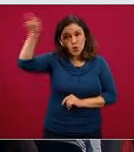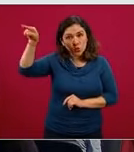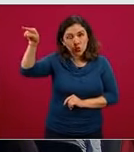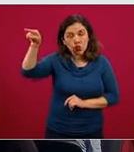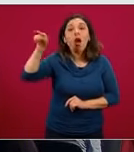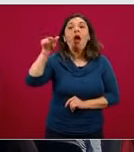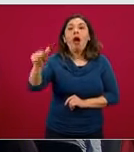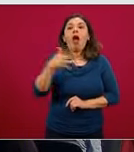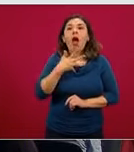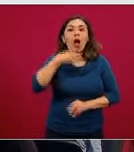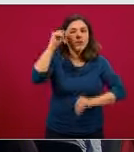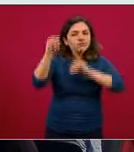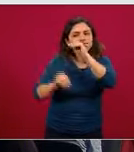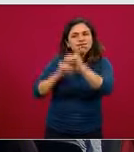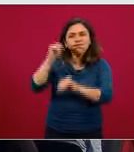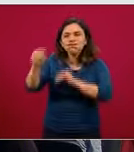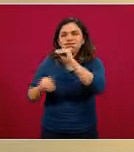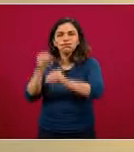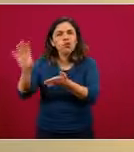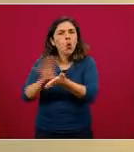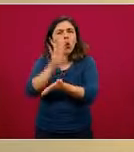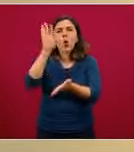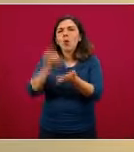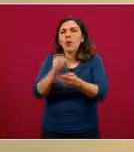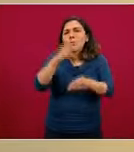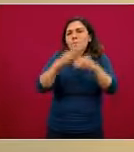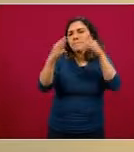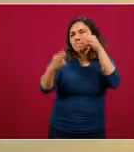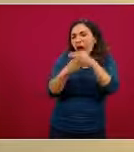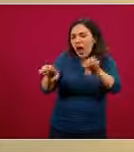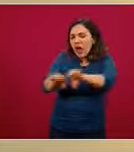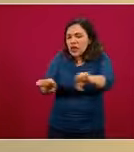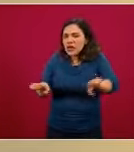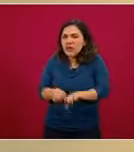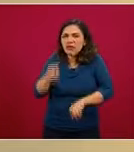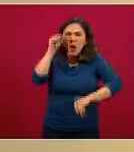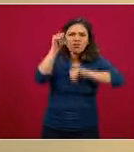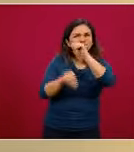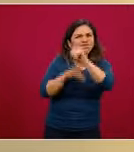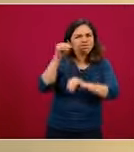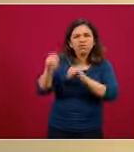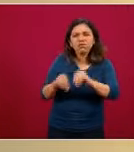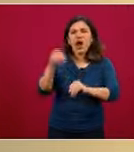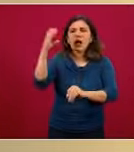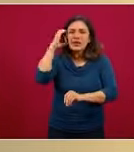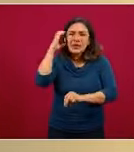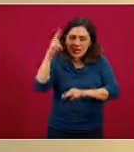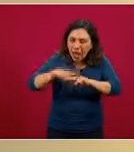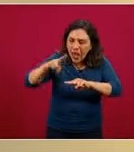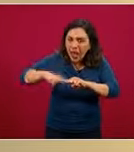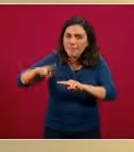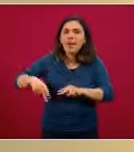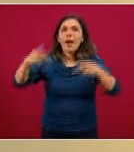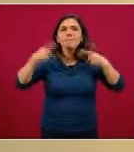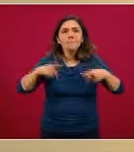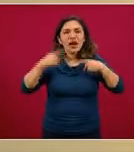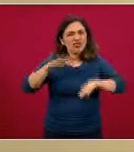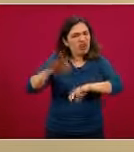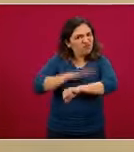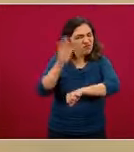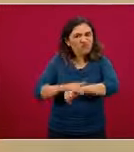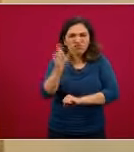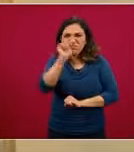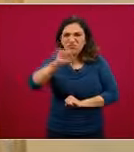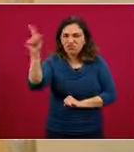el cual se ha dotado de todos los instrumentos, dispositivos, cama, personal calificado